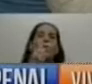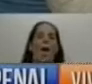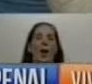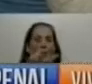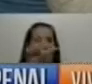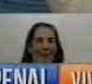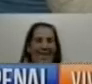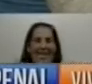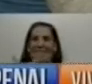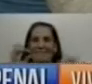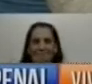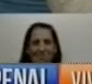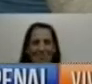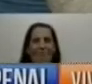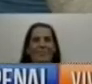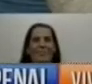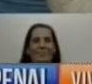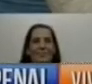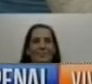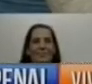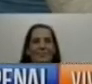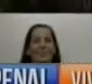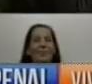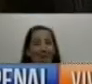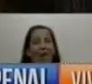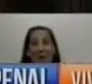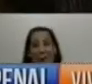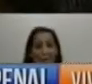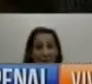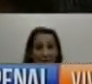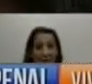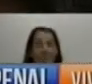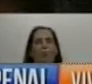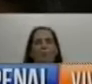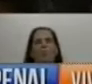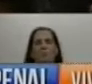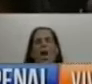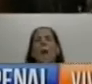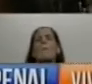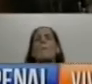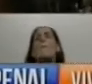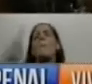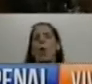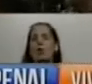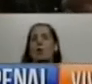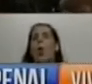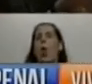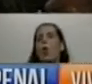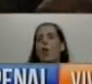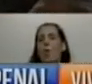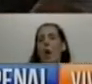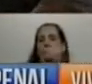de terminar o achicar los vericuetos burocráticos por los cuales a veces se pierden los